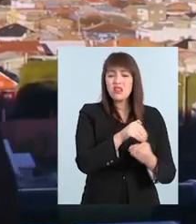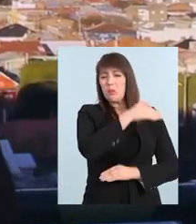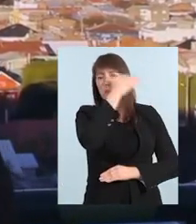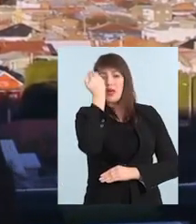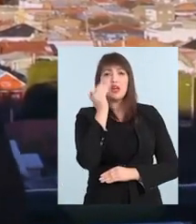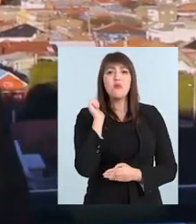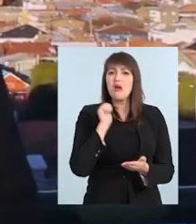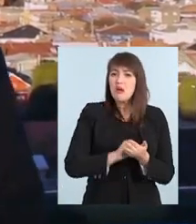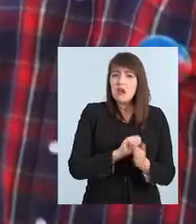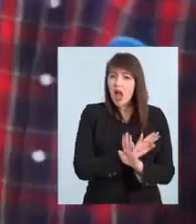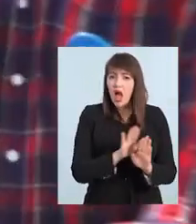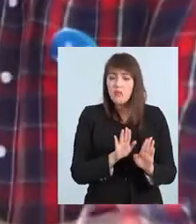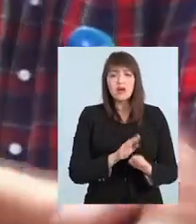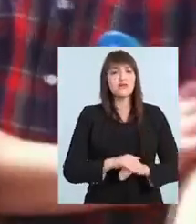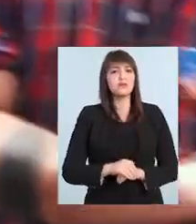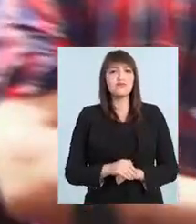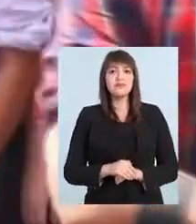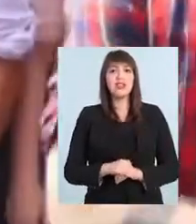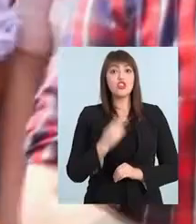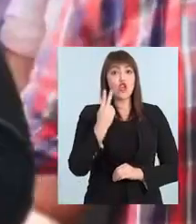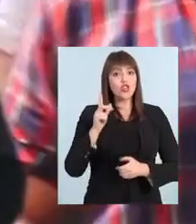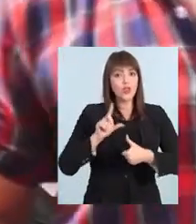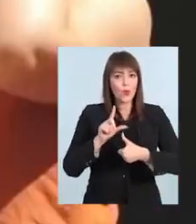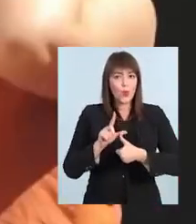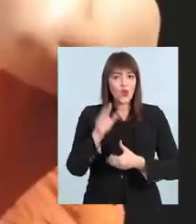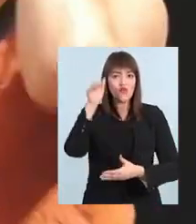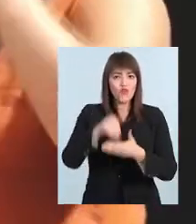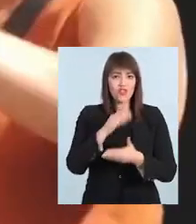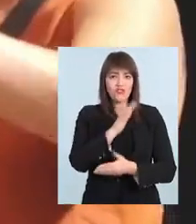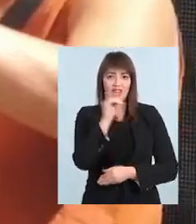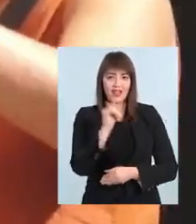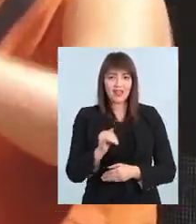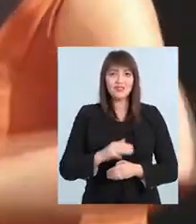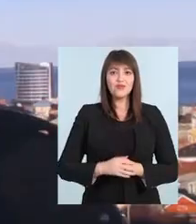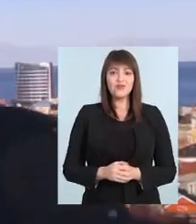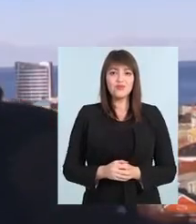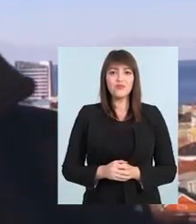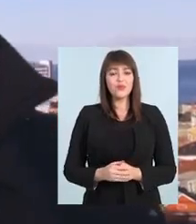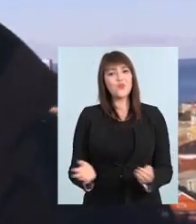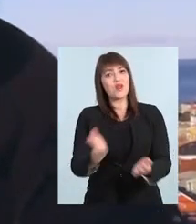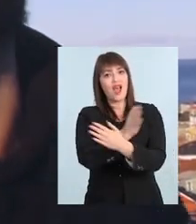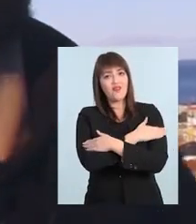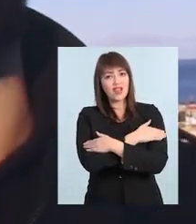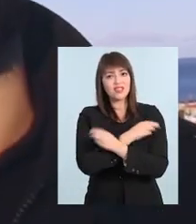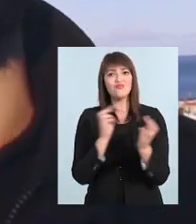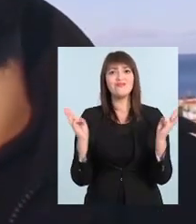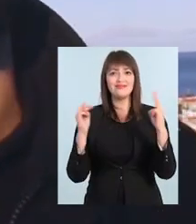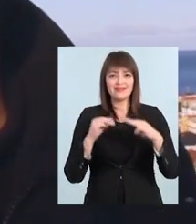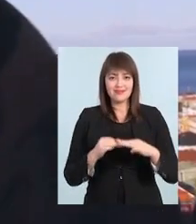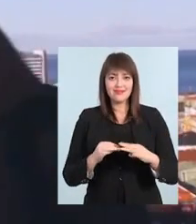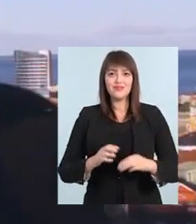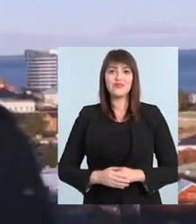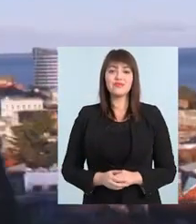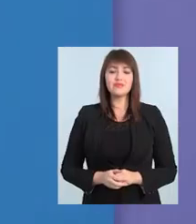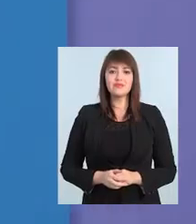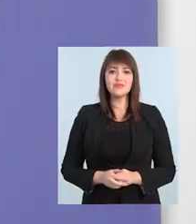no basta con solo quejarse. Este 2 de julio, vota Beatriz Sánchez. Un abrazo grande desde el fin del mundo.